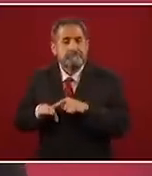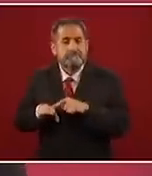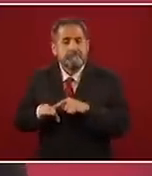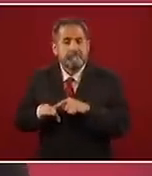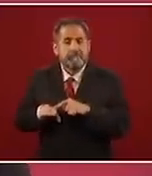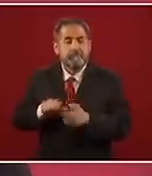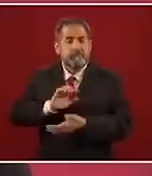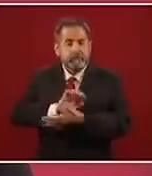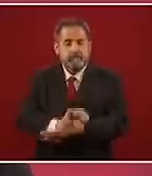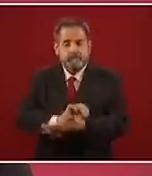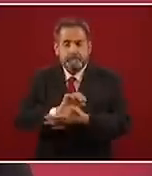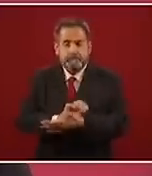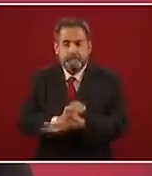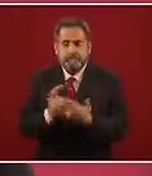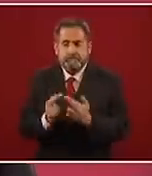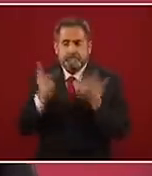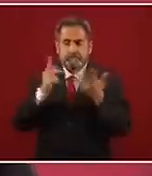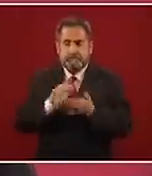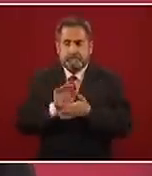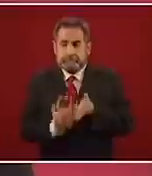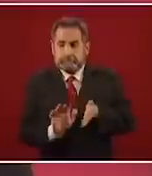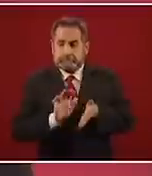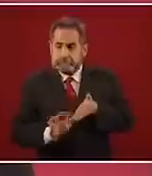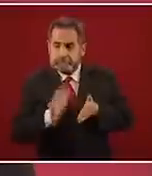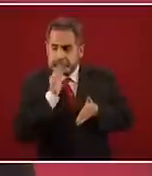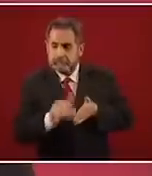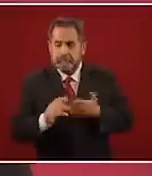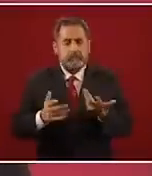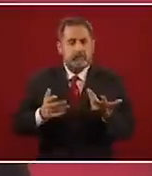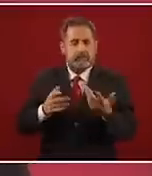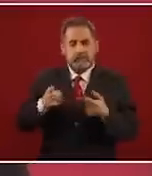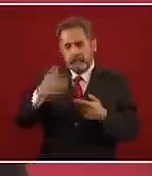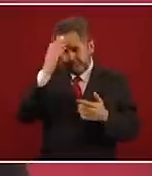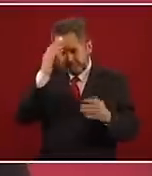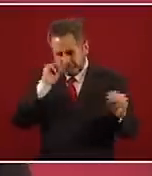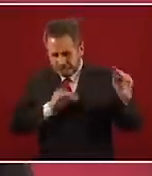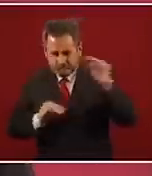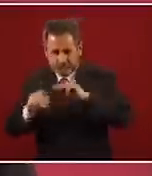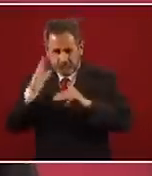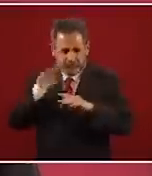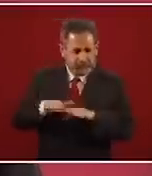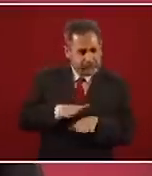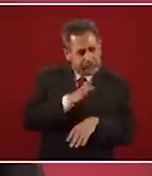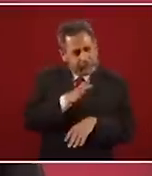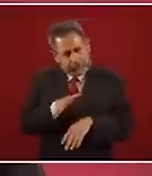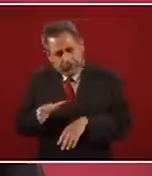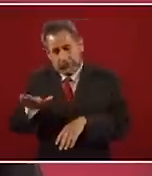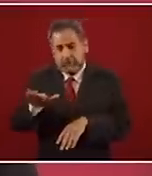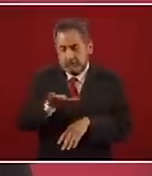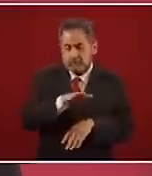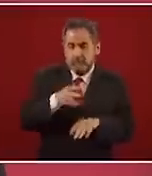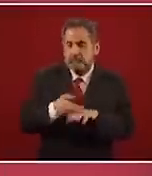se quedó sin frenos, porque quien conoce esa sierra sabe que es